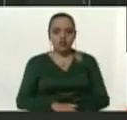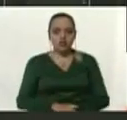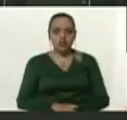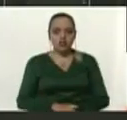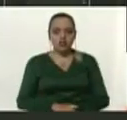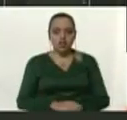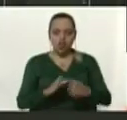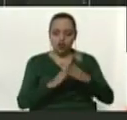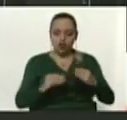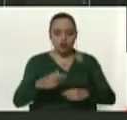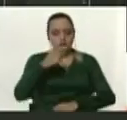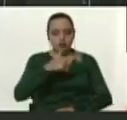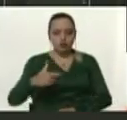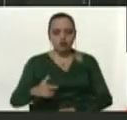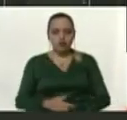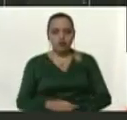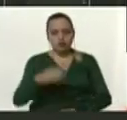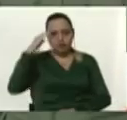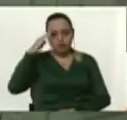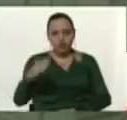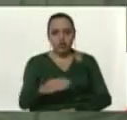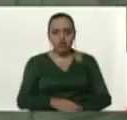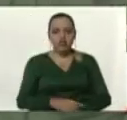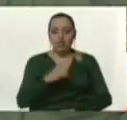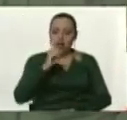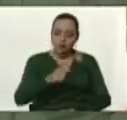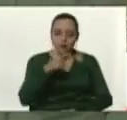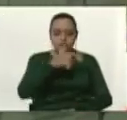señores oficiales, todos, autoridades civiles,